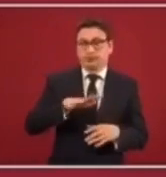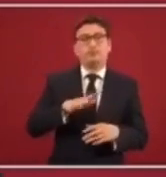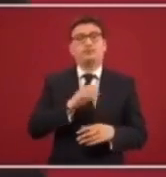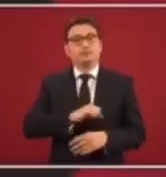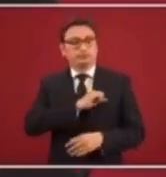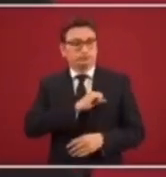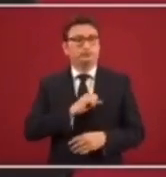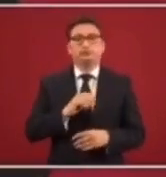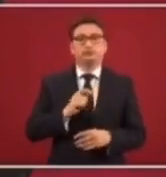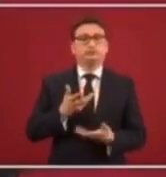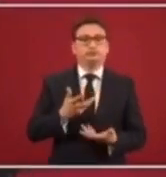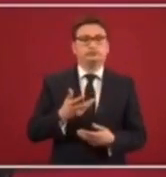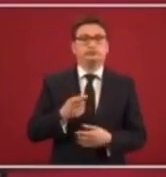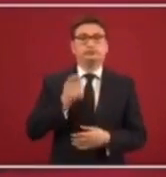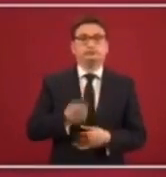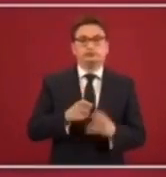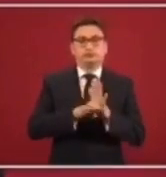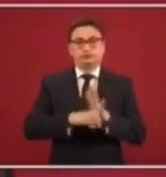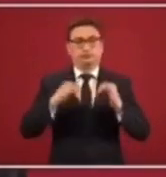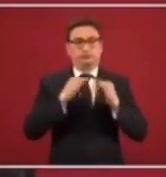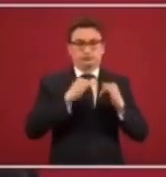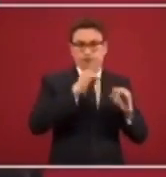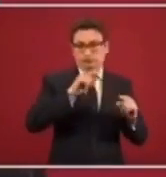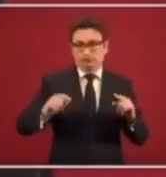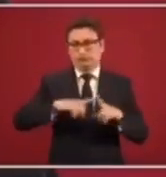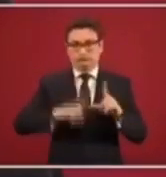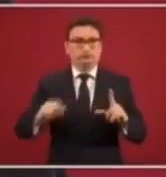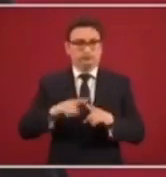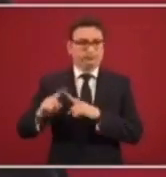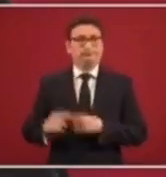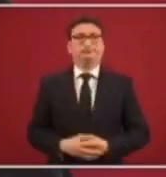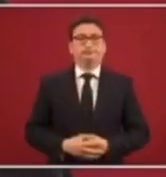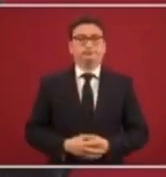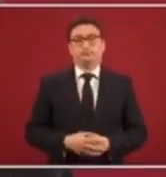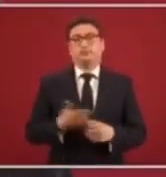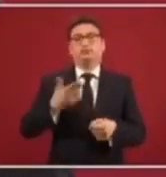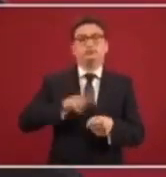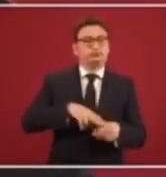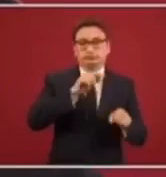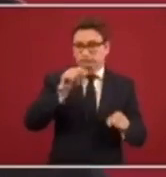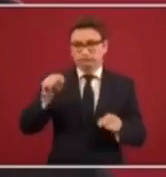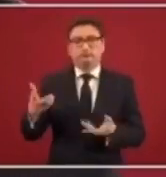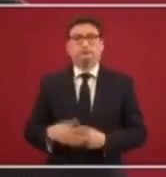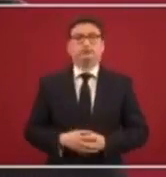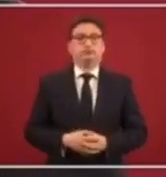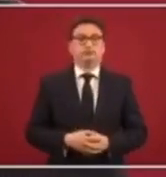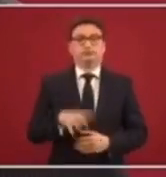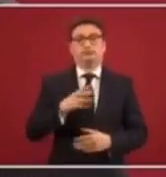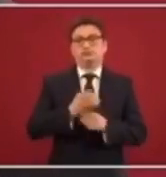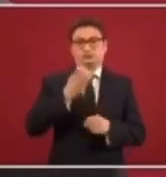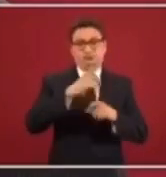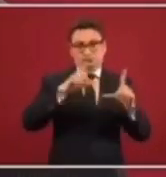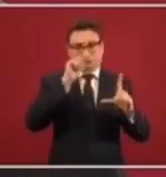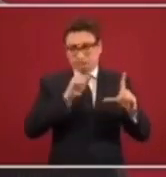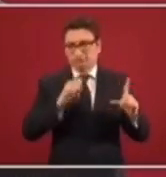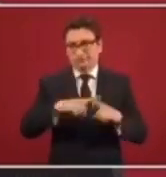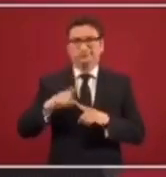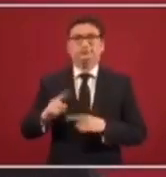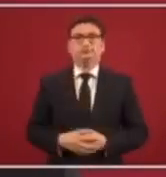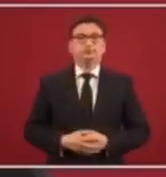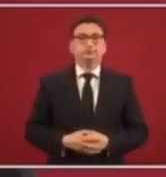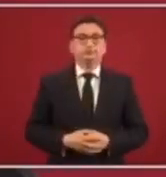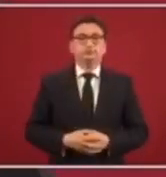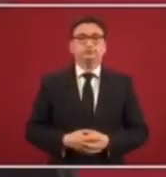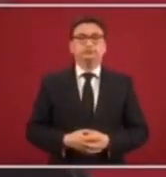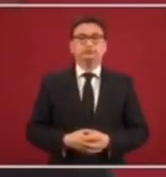es, los institutos nacionales, los hospitales de los estados,